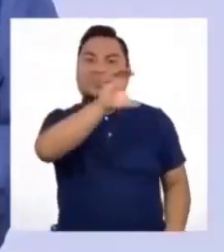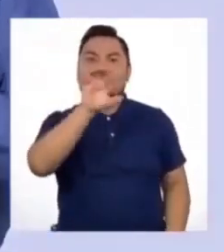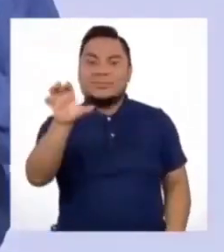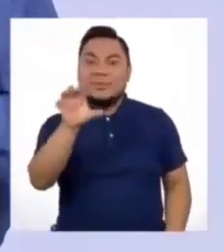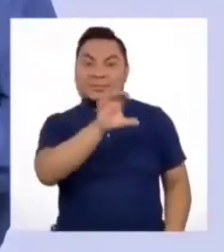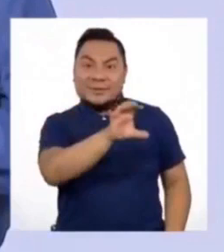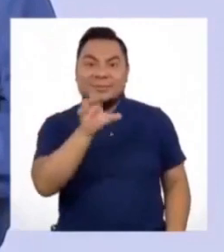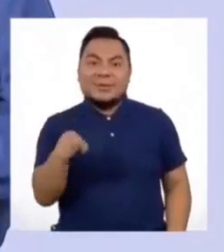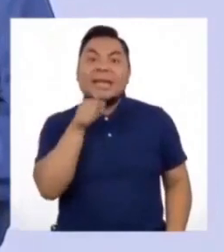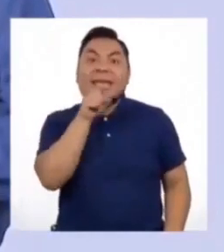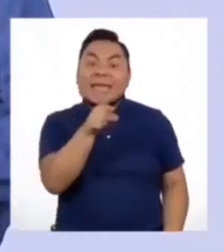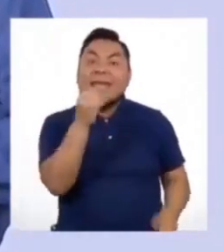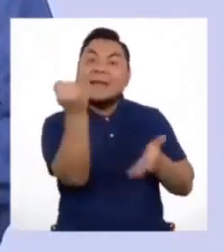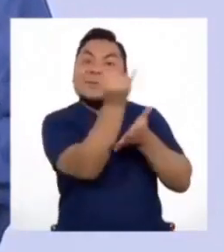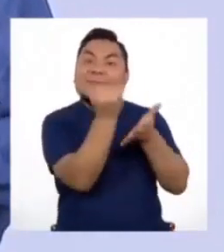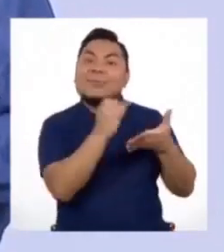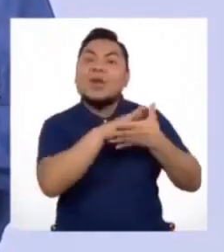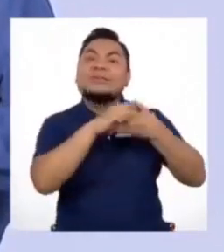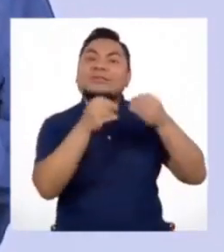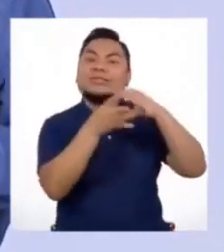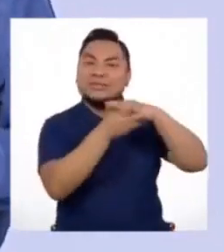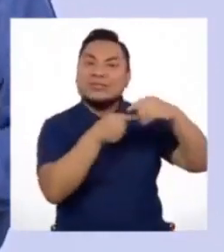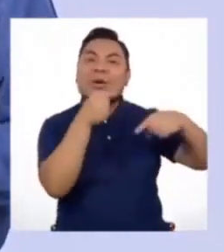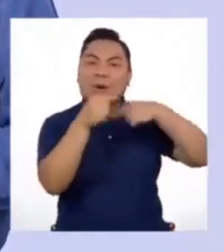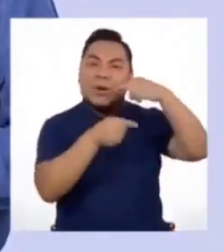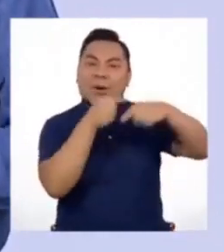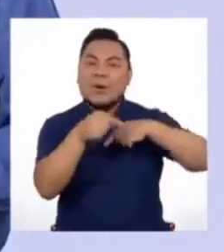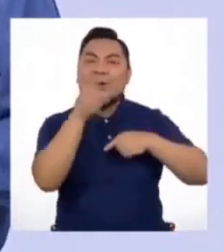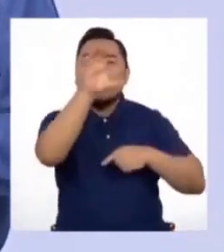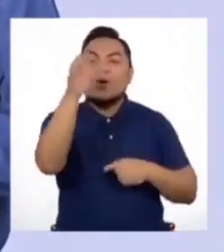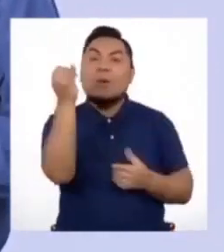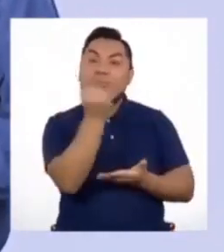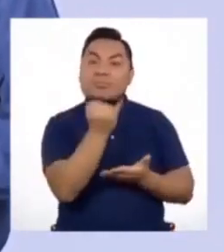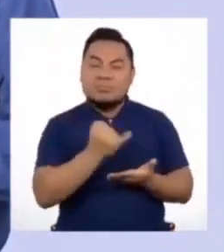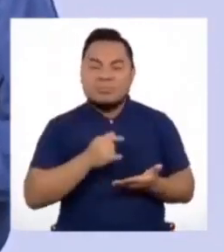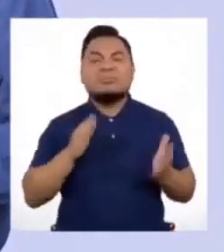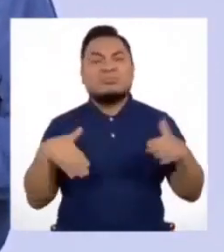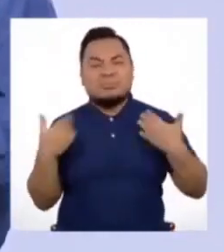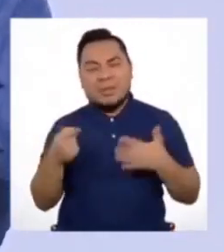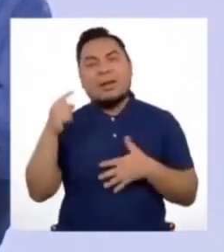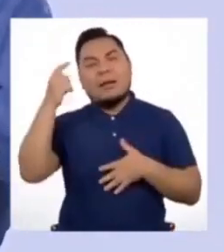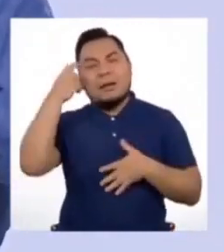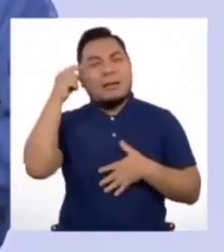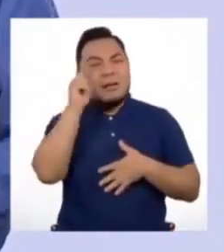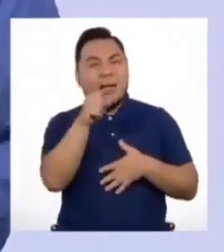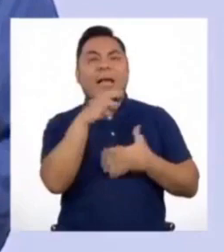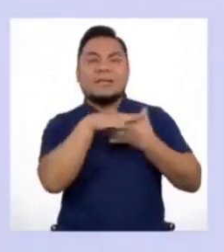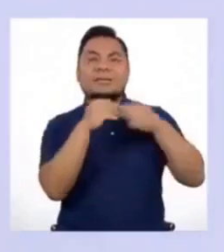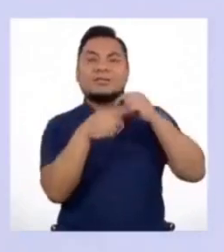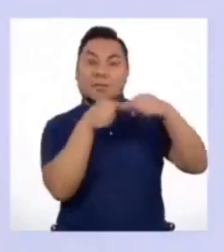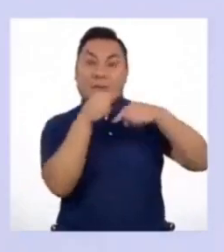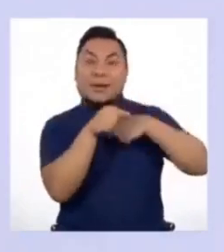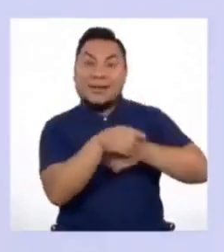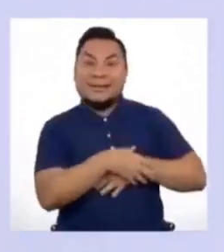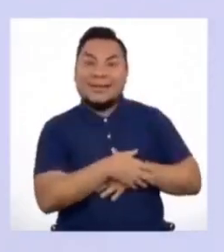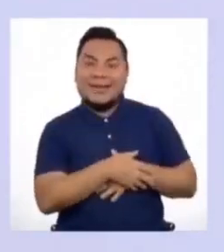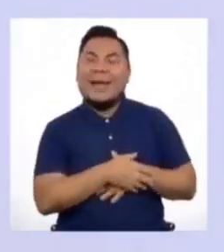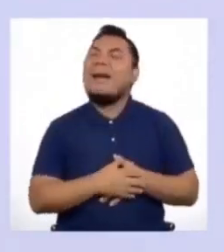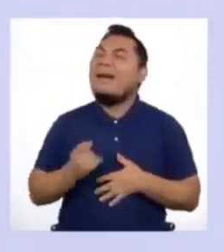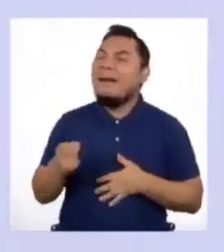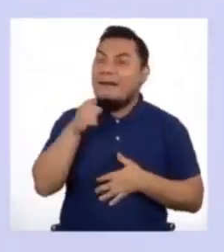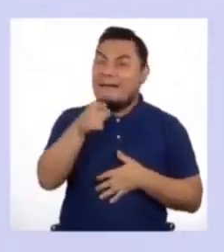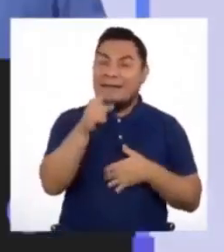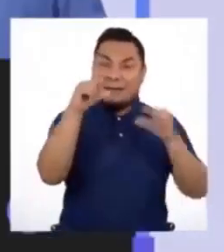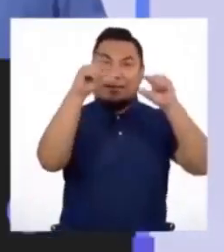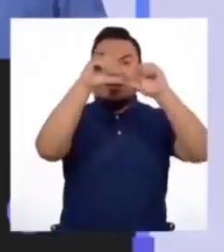viñetas. En cada una de estas viñetas puedes encontrar dibujos que cuentan un momento de una historia. Profesor, ¿y las